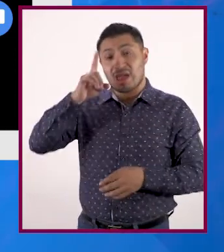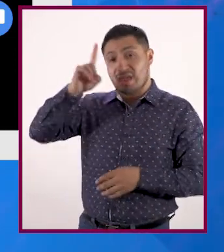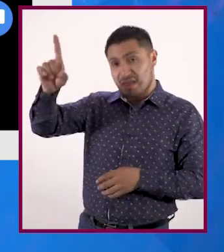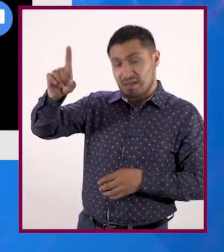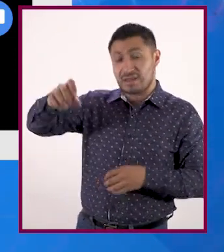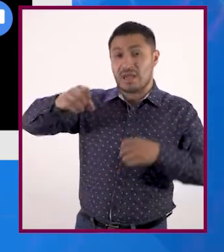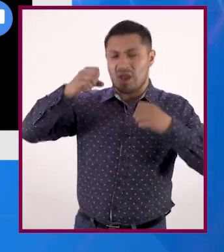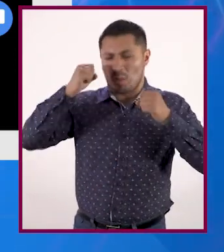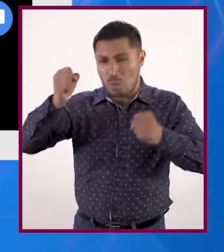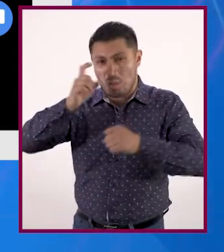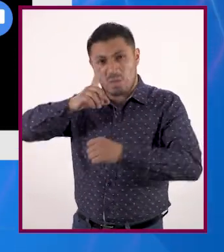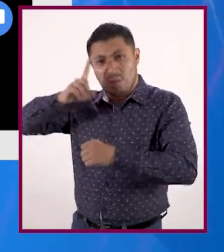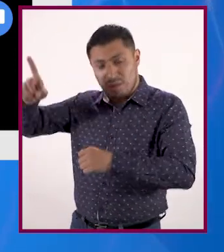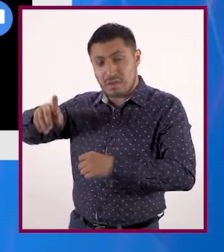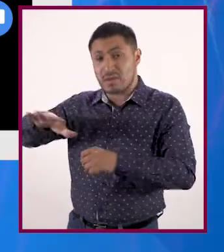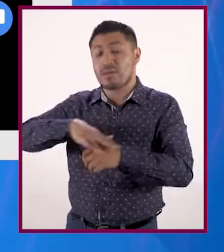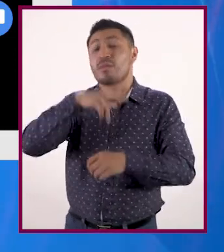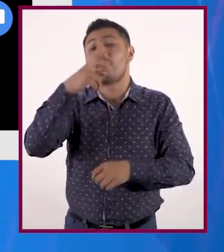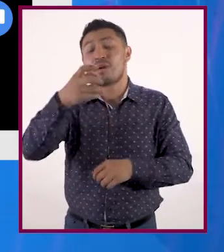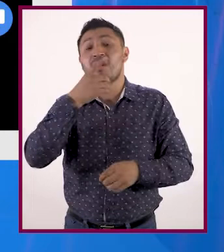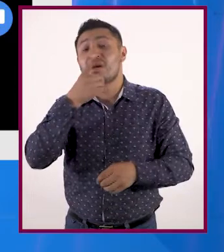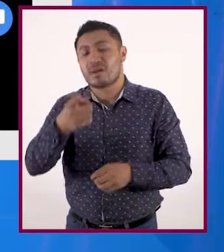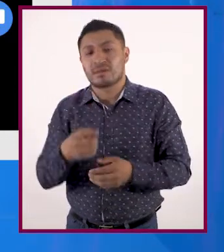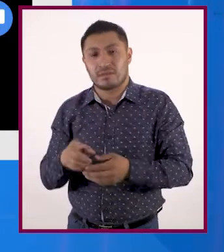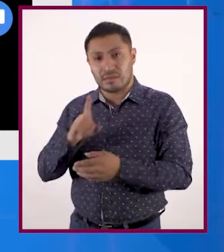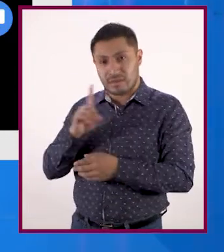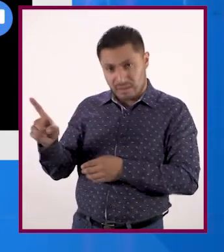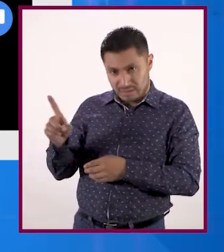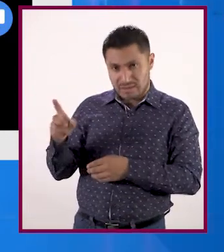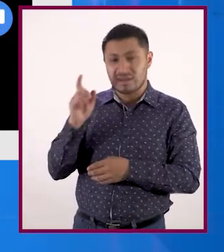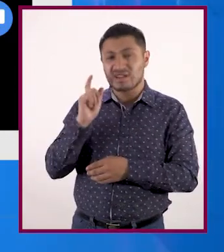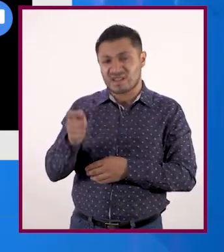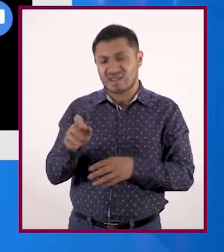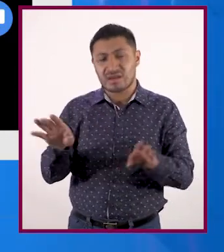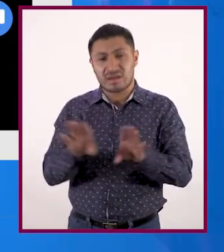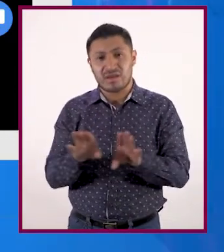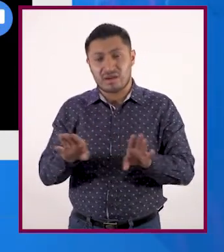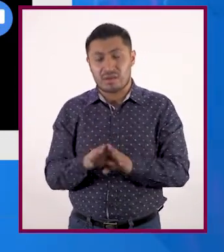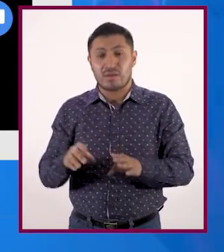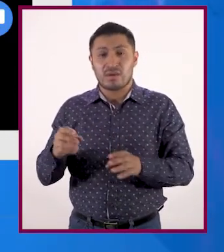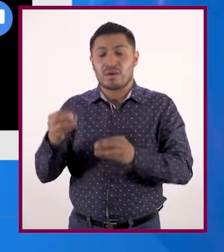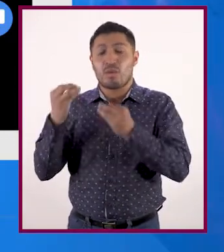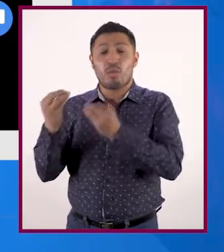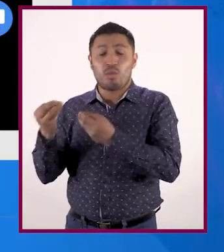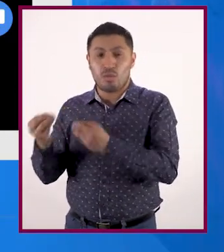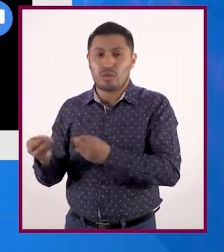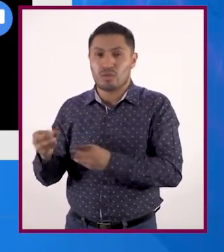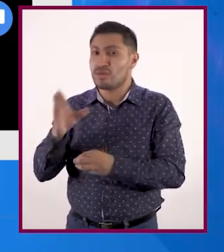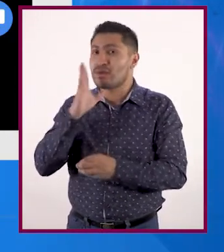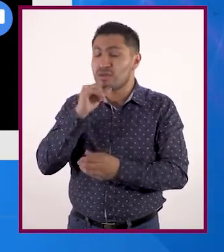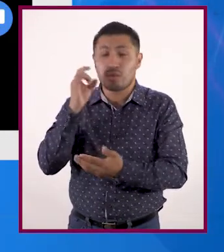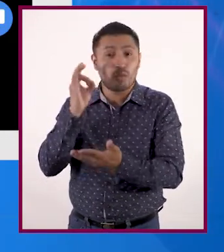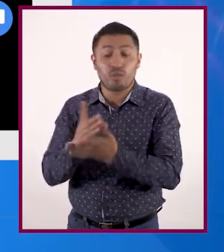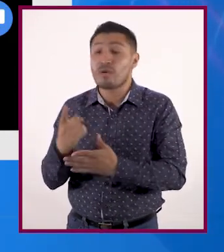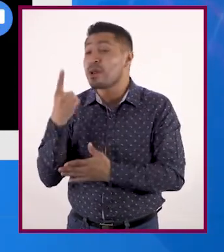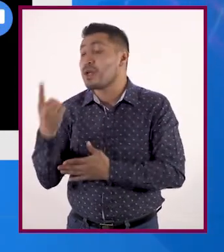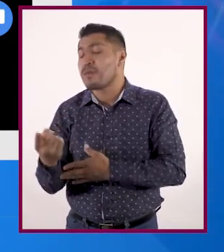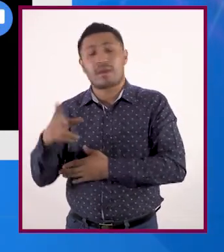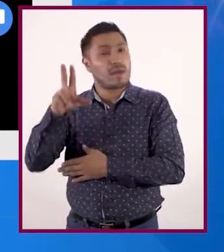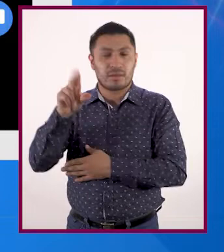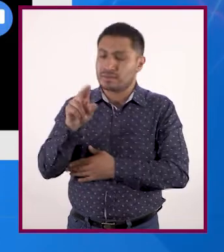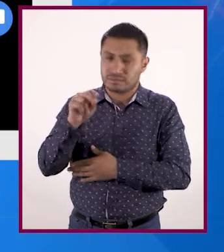ultraderechas por eso sea de derechas cuando digo derechas que es precisamente lo plural no puede existir una sola derecha